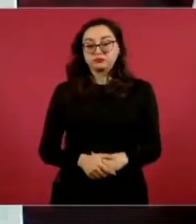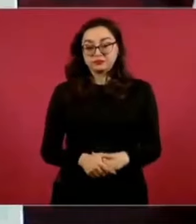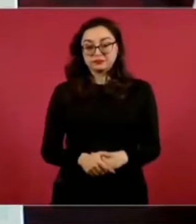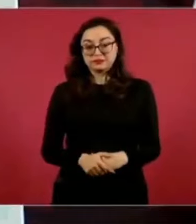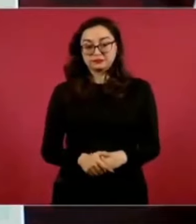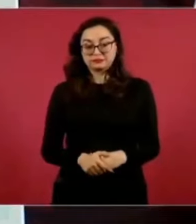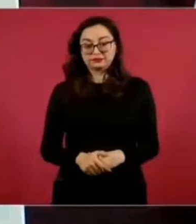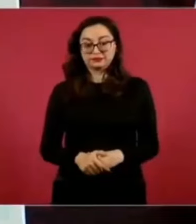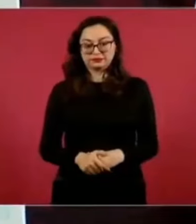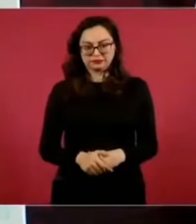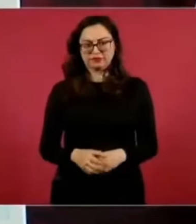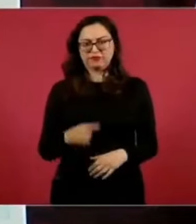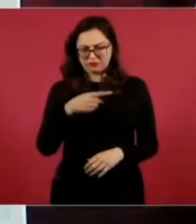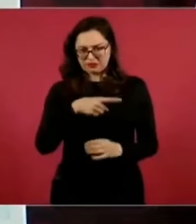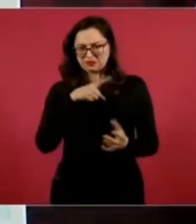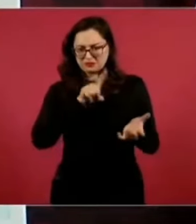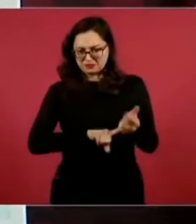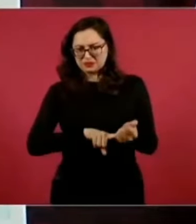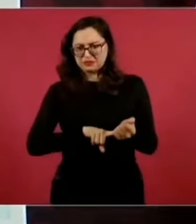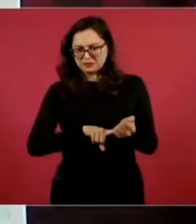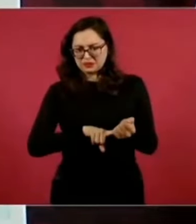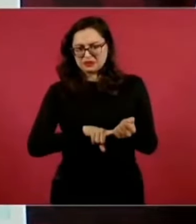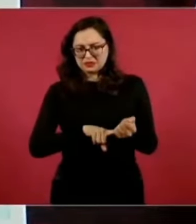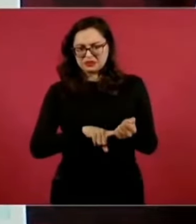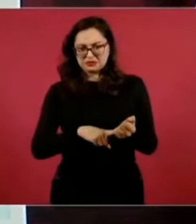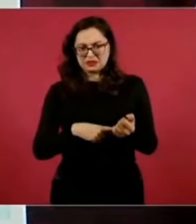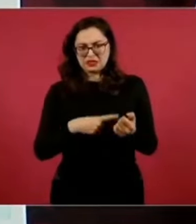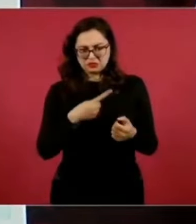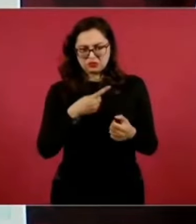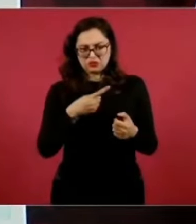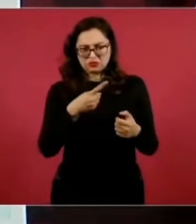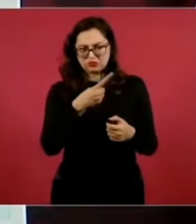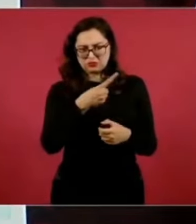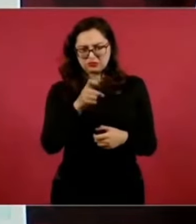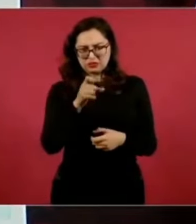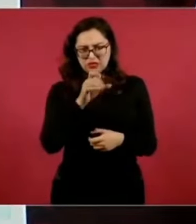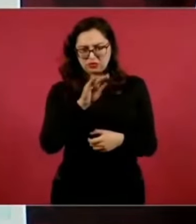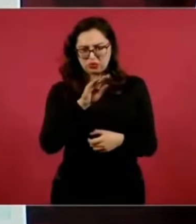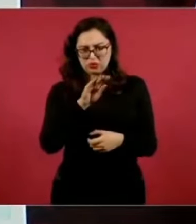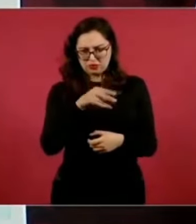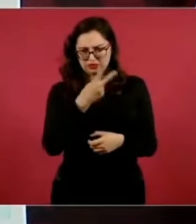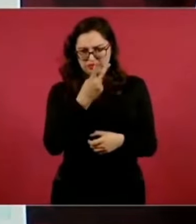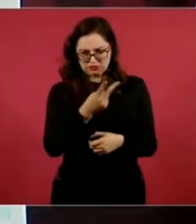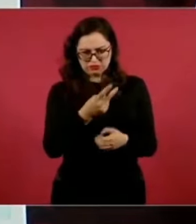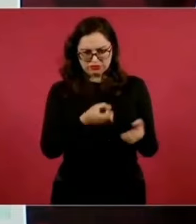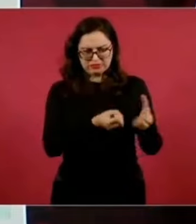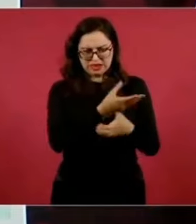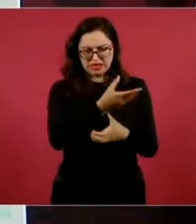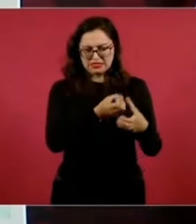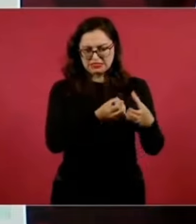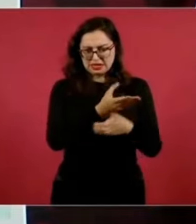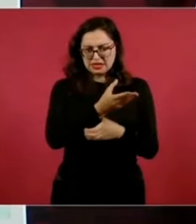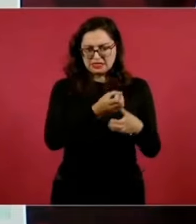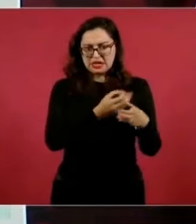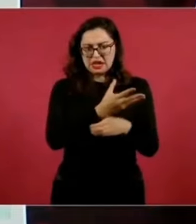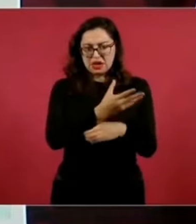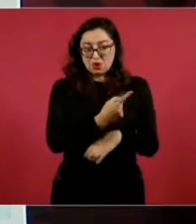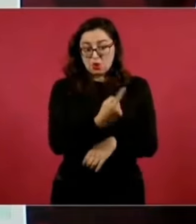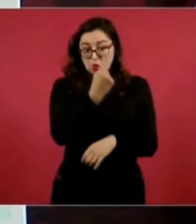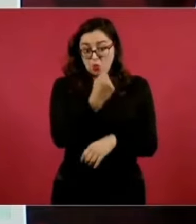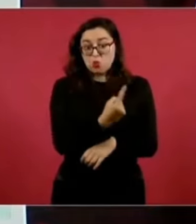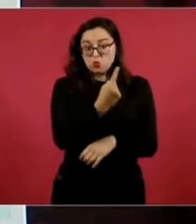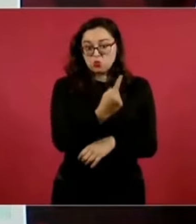hay este un caso pero hay muchos donde